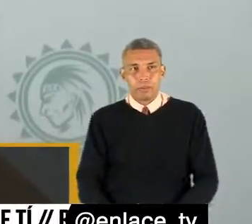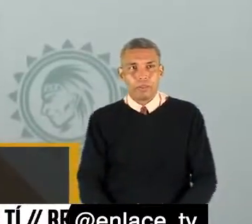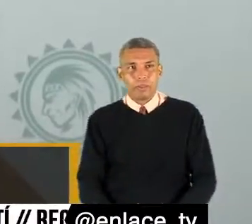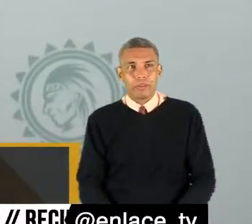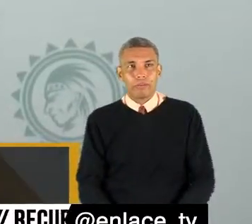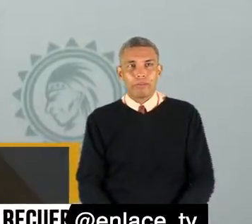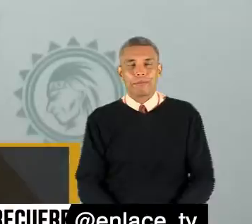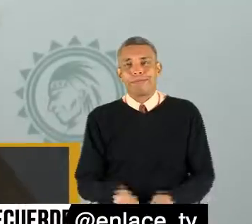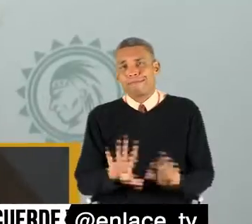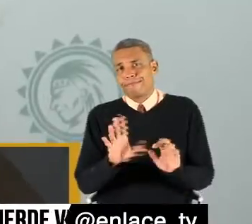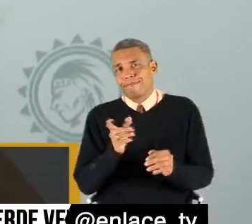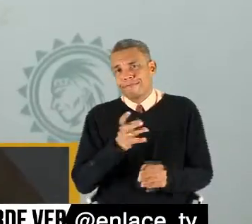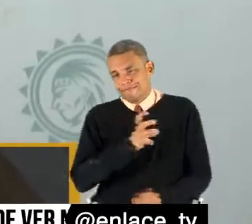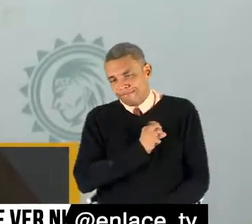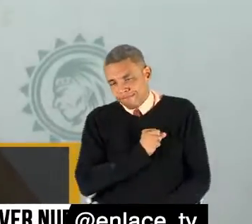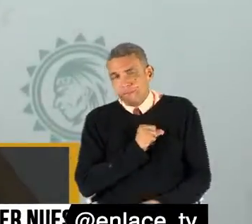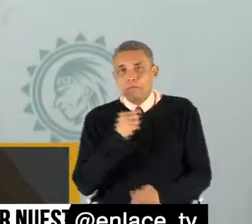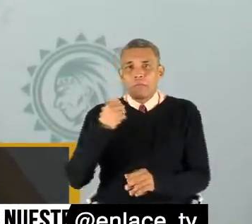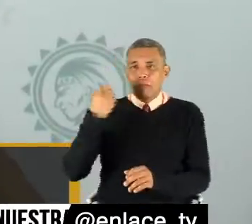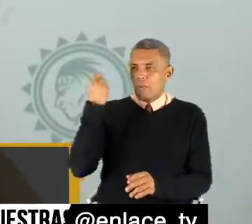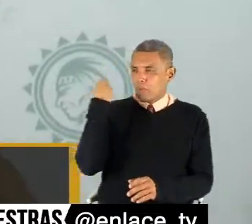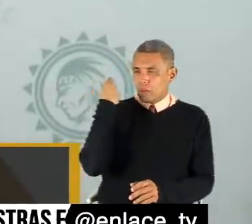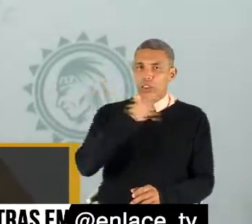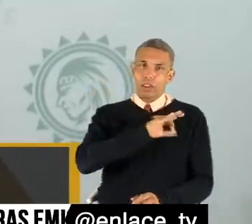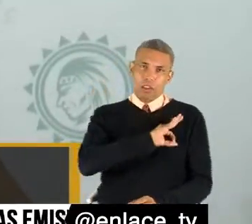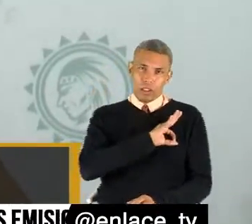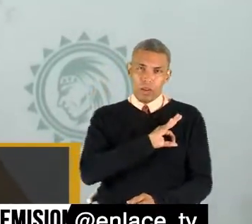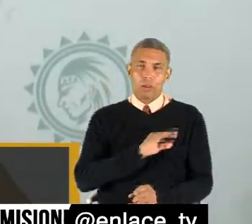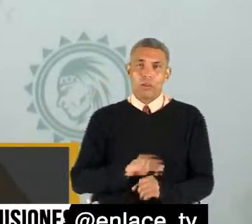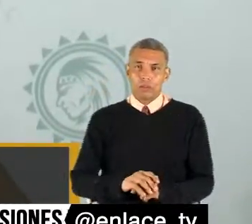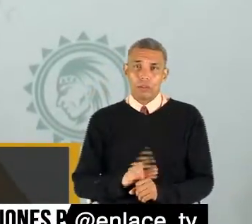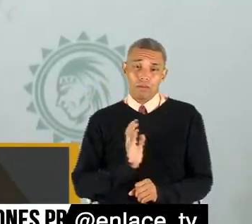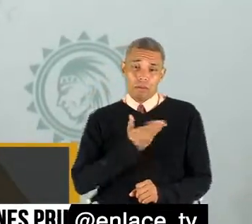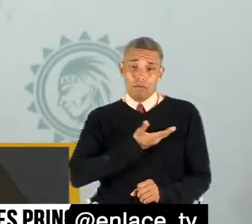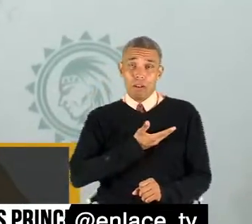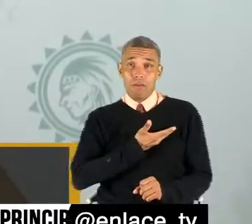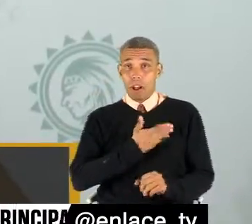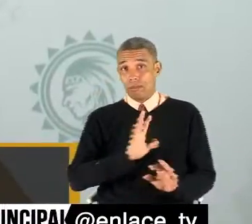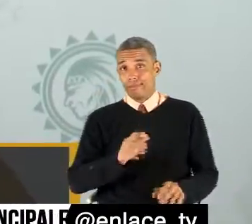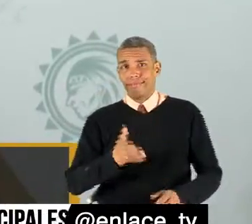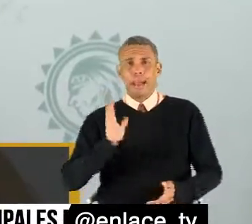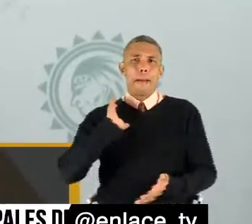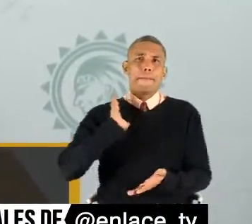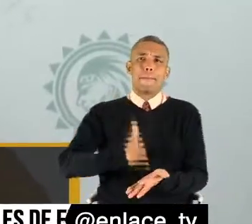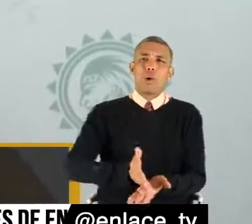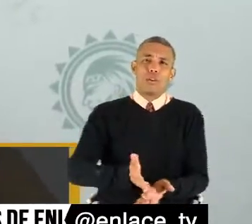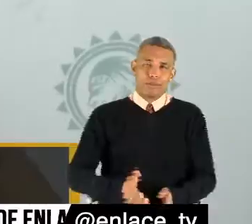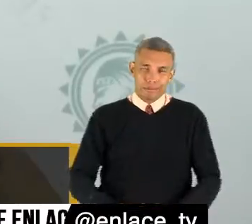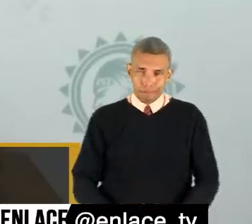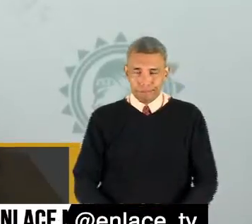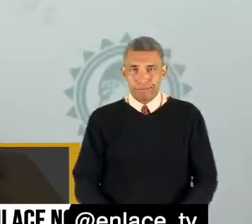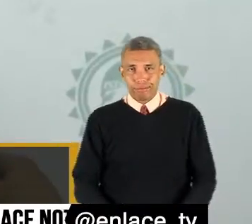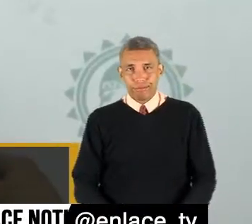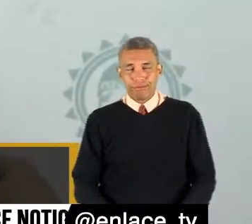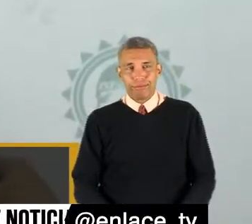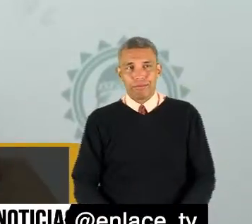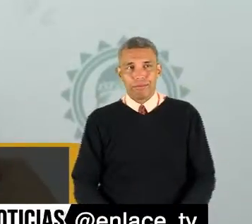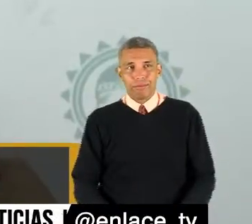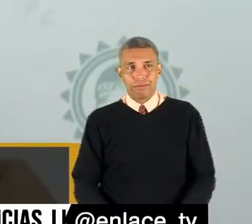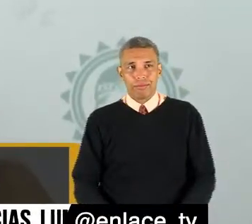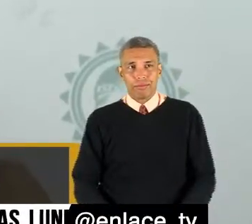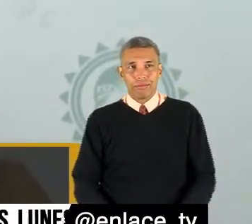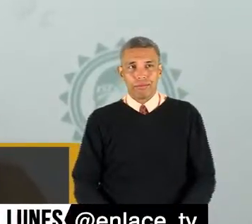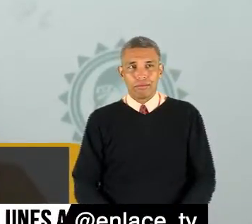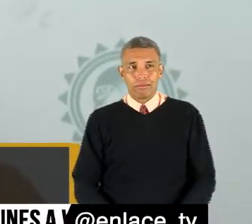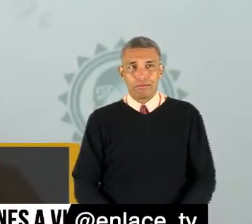Bueno, lamentablemente el día sábado de este fin de semana mi mamá pues tuvo un accidente ocasionado por una pareja,